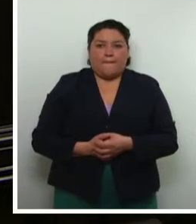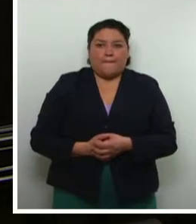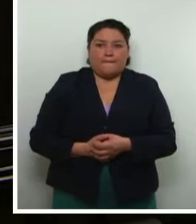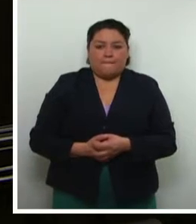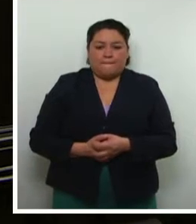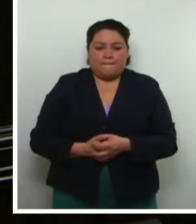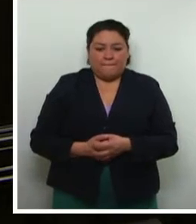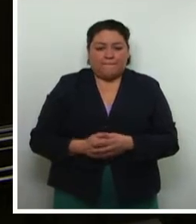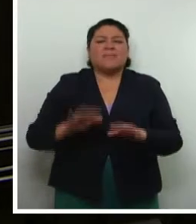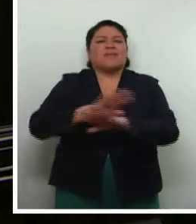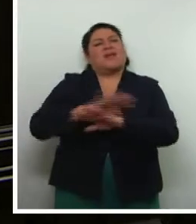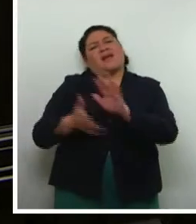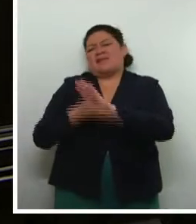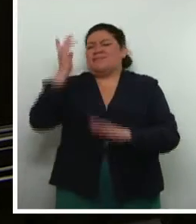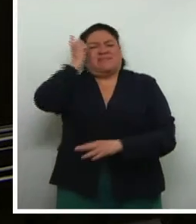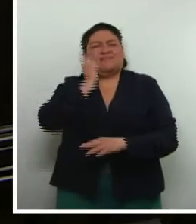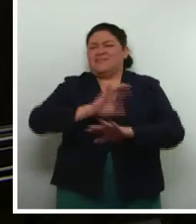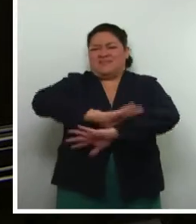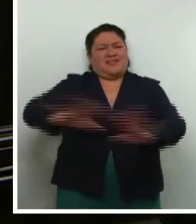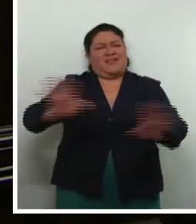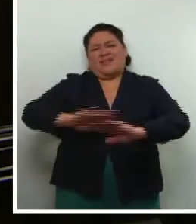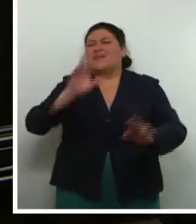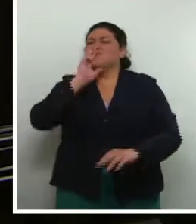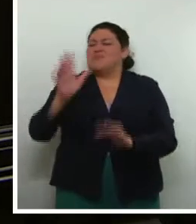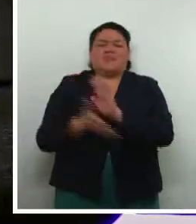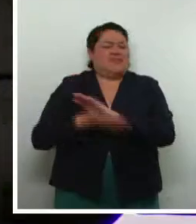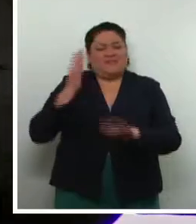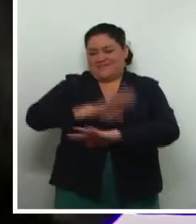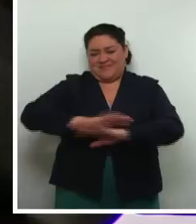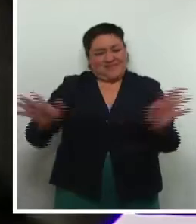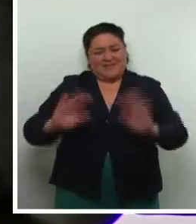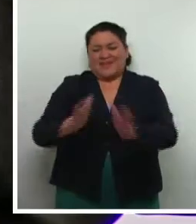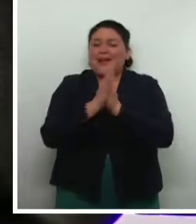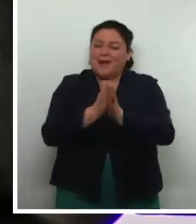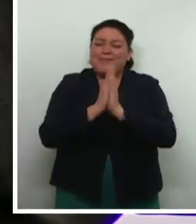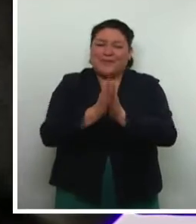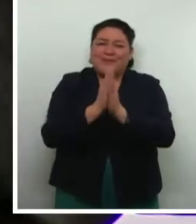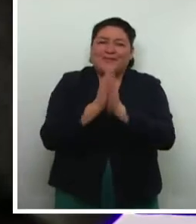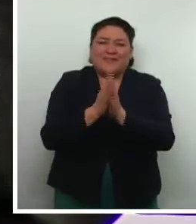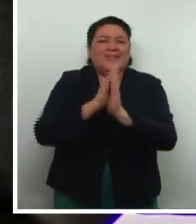Ya vamos a dormirnos, creo que es la mejor moción. Presidente,